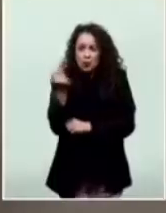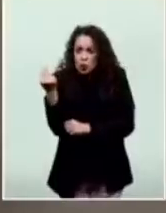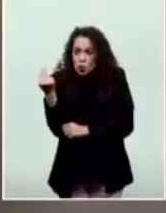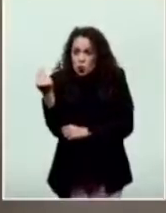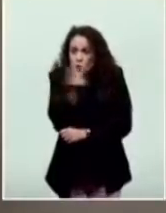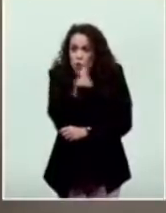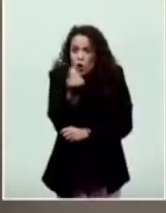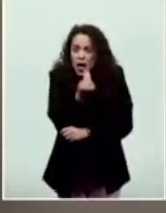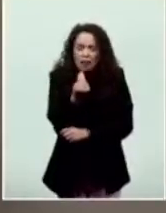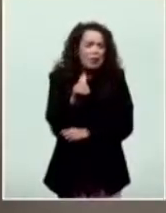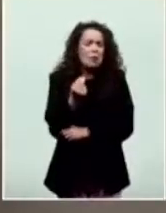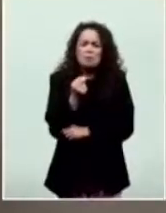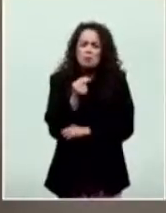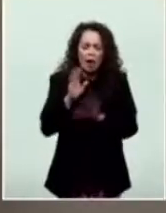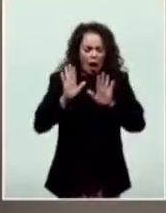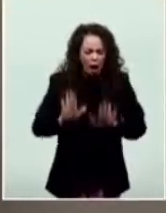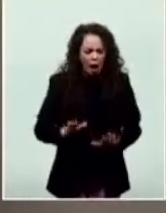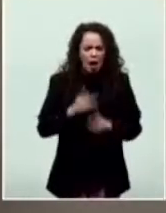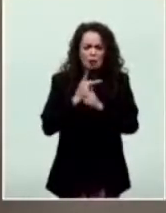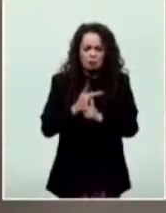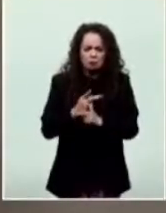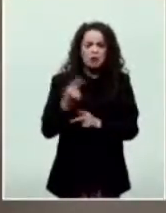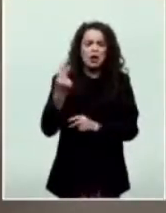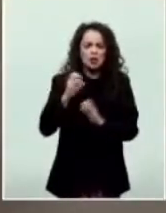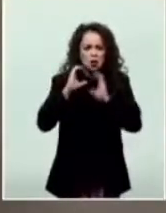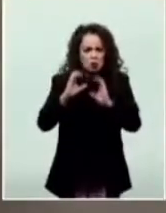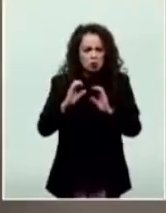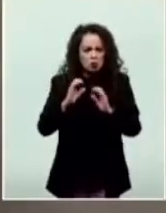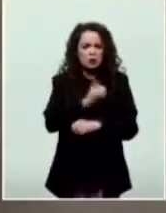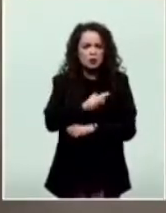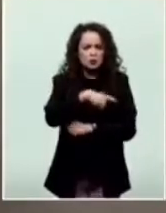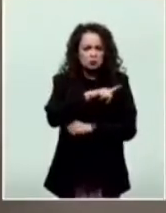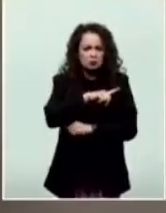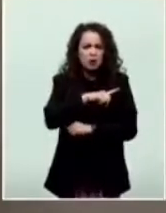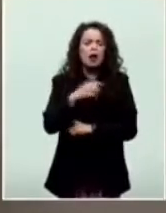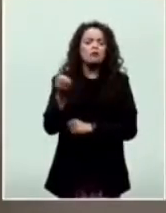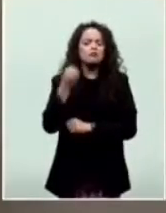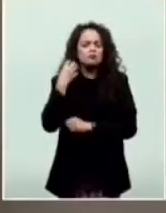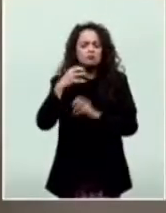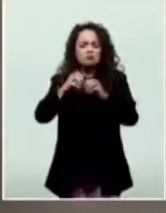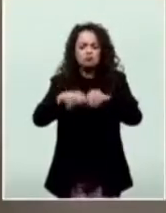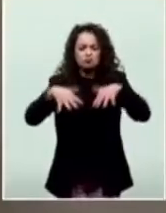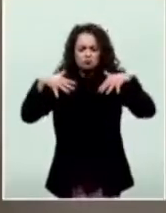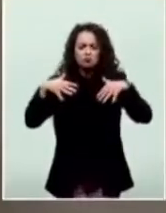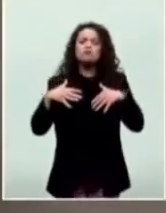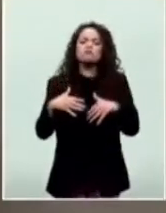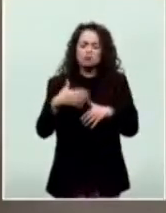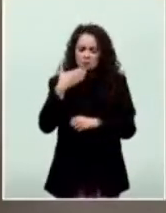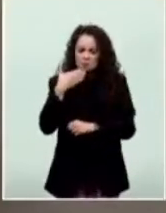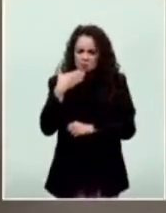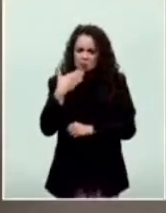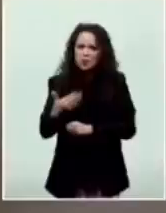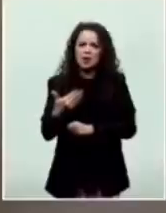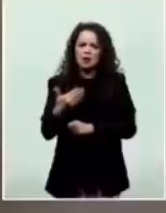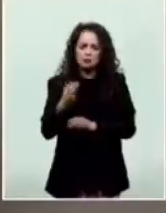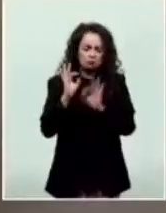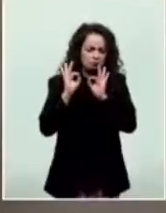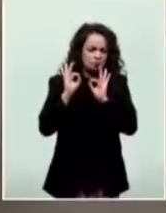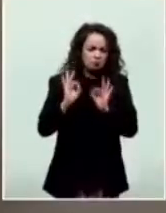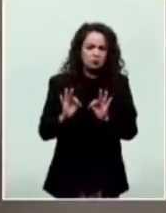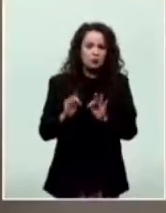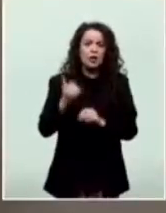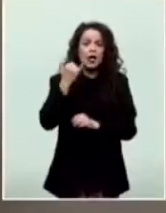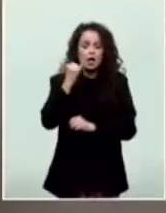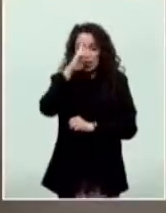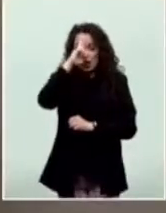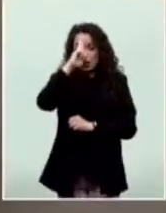estamos siendo prudentes, estamos sesionando adecuadamente y tomando muy en cuenta